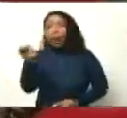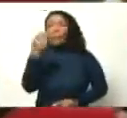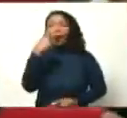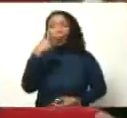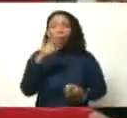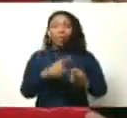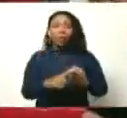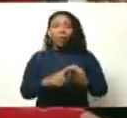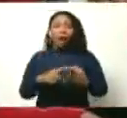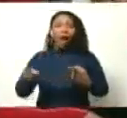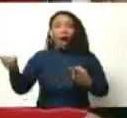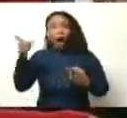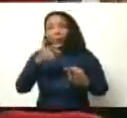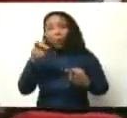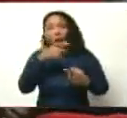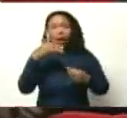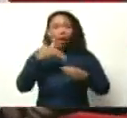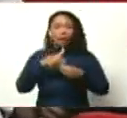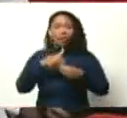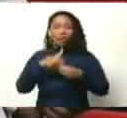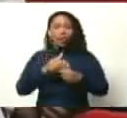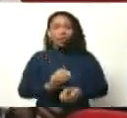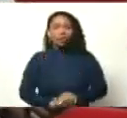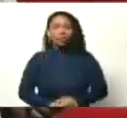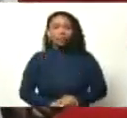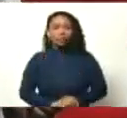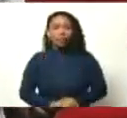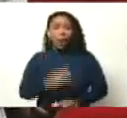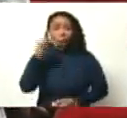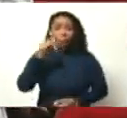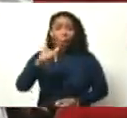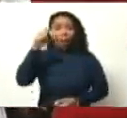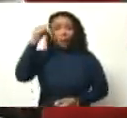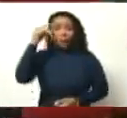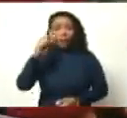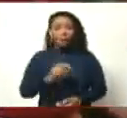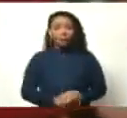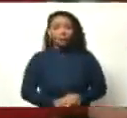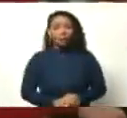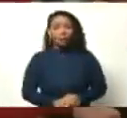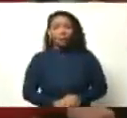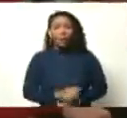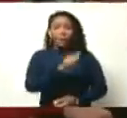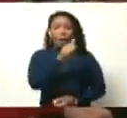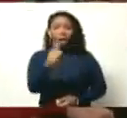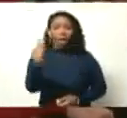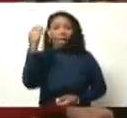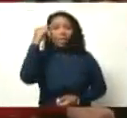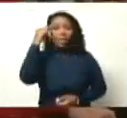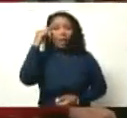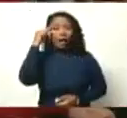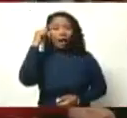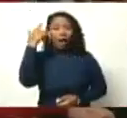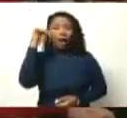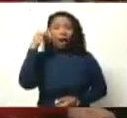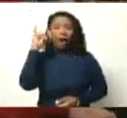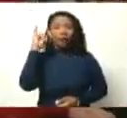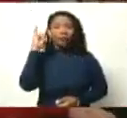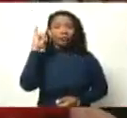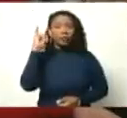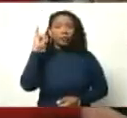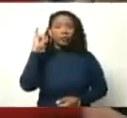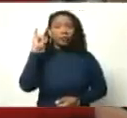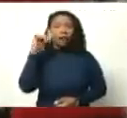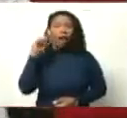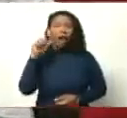medicamentos, a buscar combustible. Hoy es un día y cada día que pase con